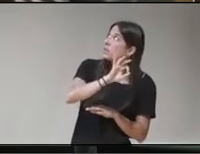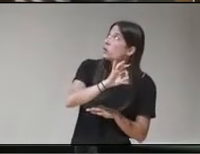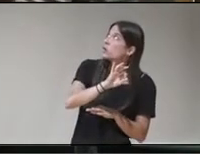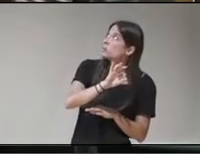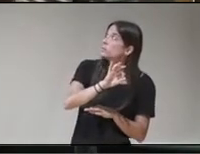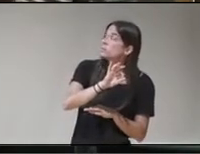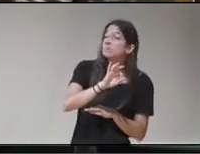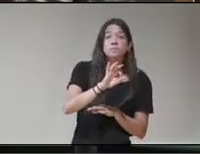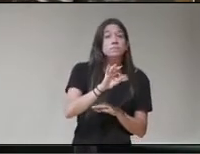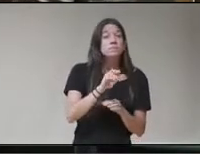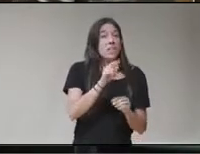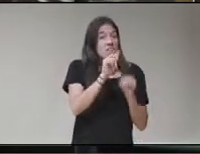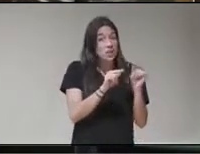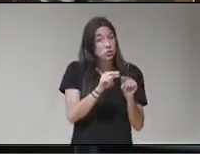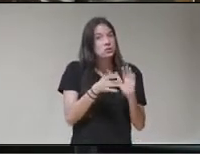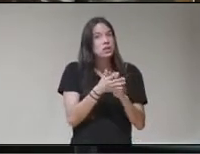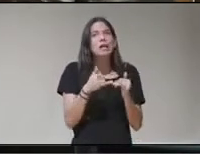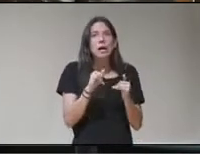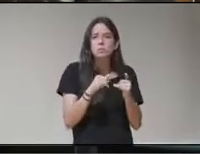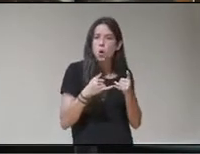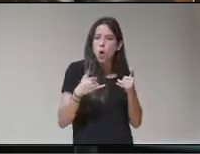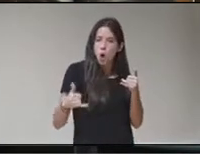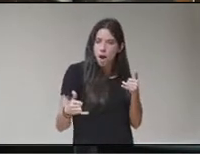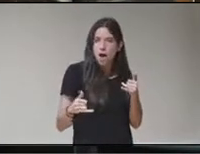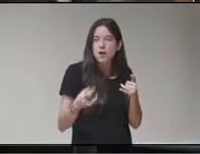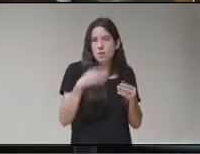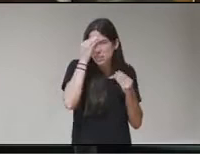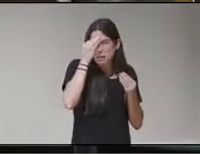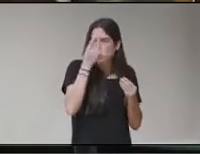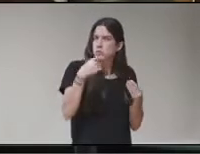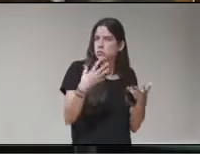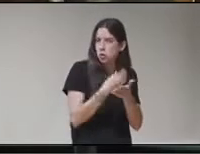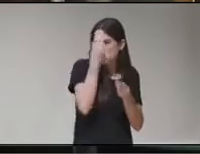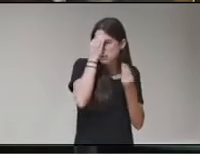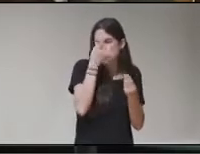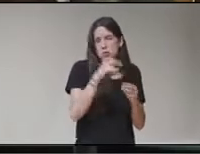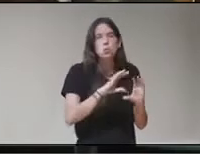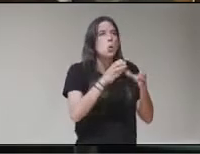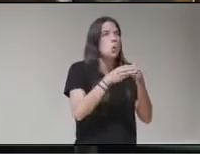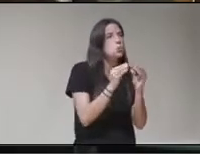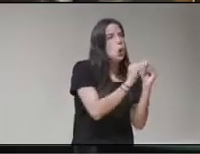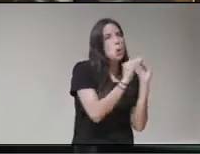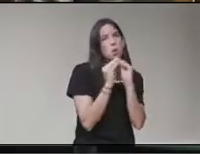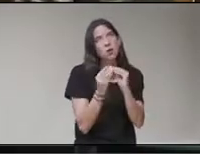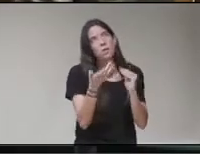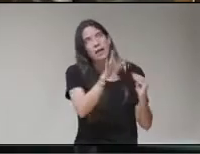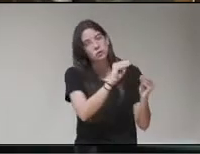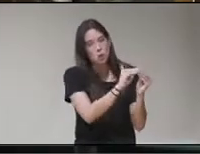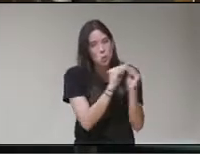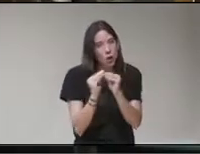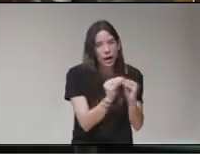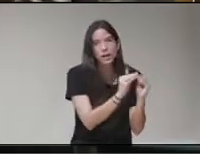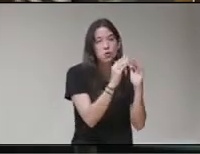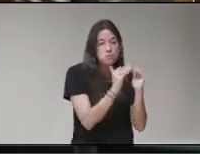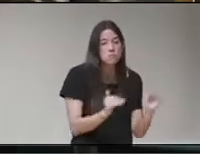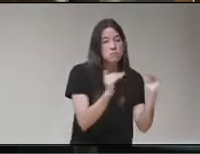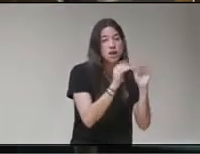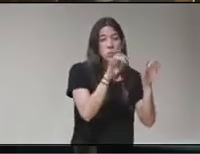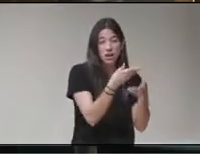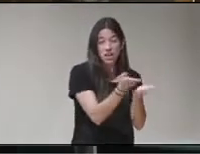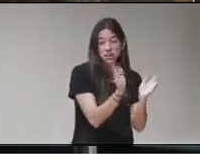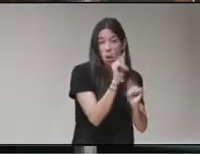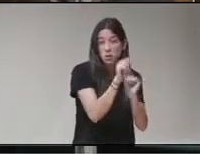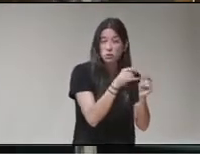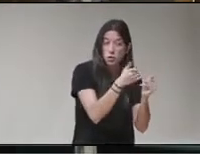contráctil, que todos pensábamos que formaban un conjunto más o menos homogéneo con todos los demás virus con cola, resulta